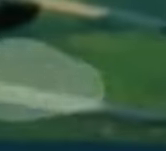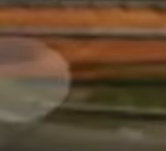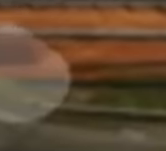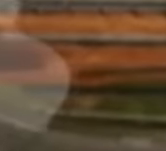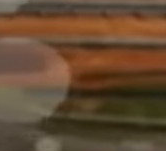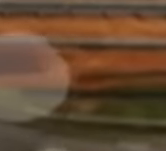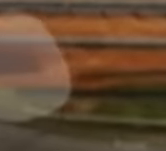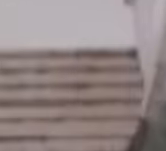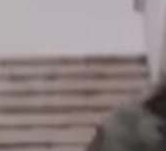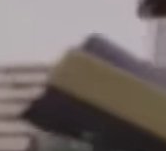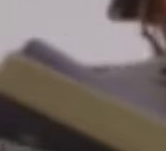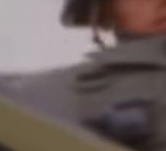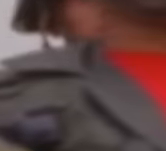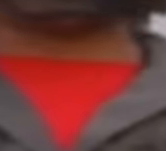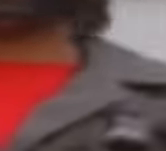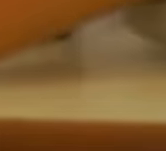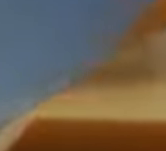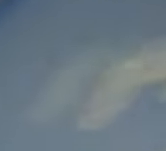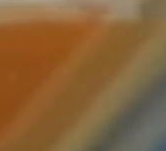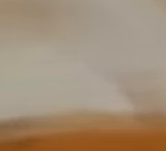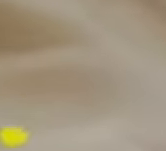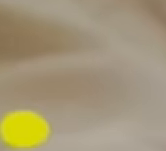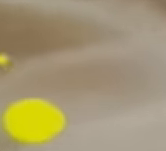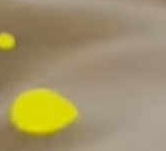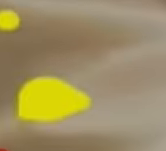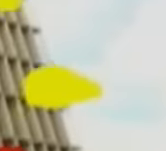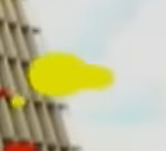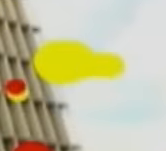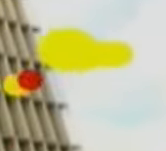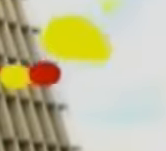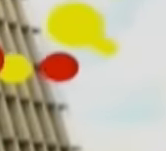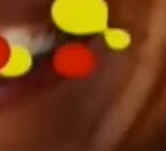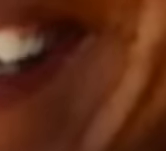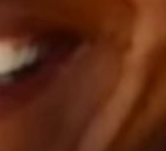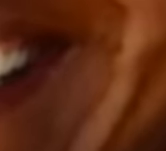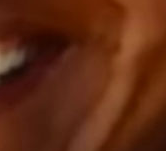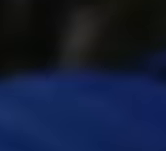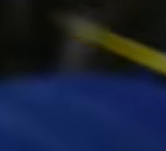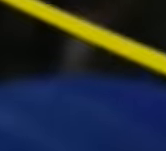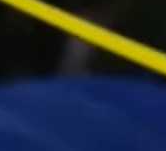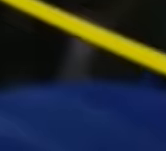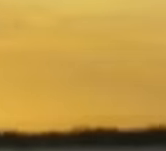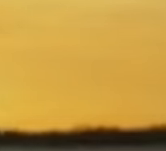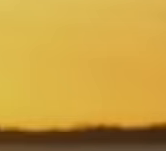Ha culminado esta transmisión conjunta de radio y televisión.